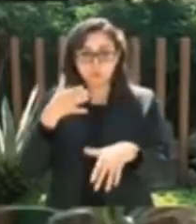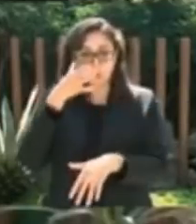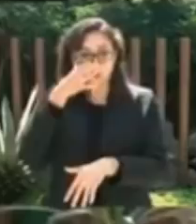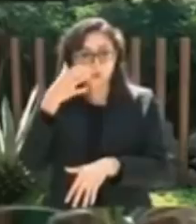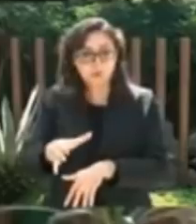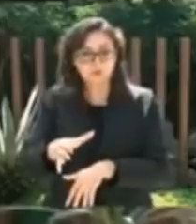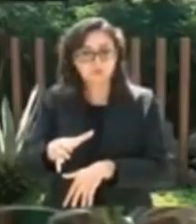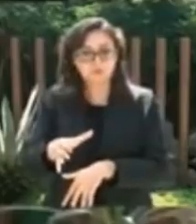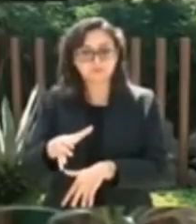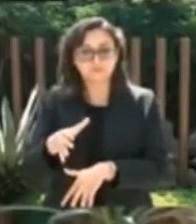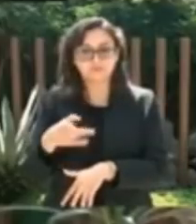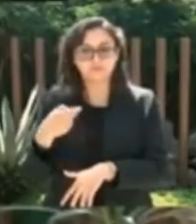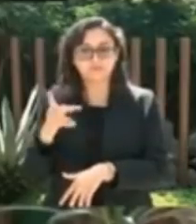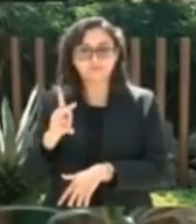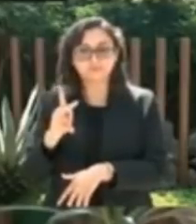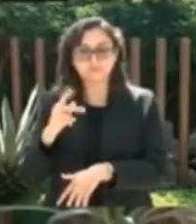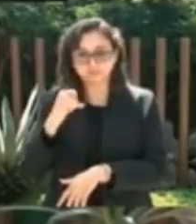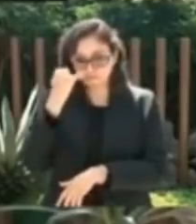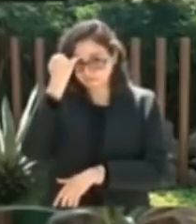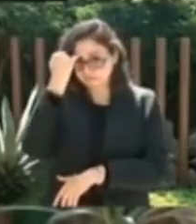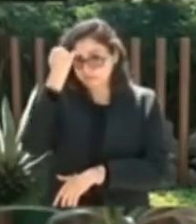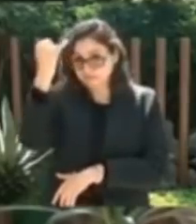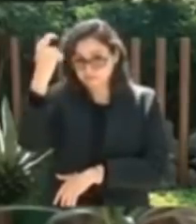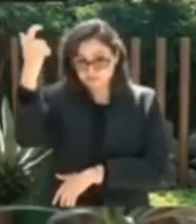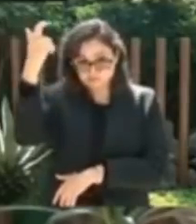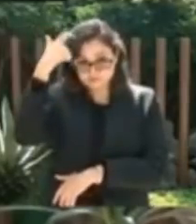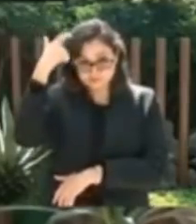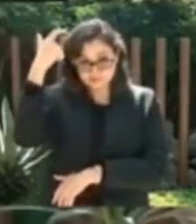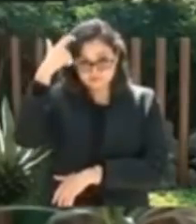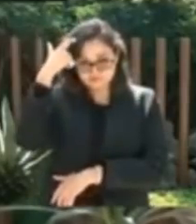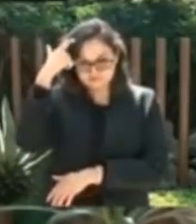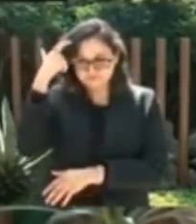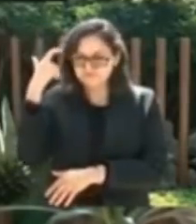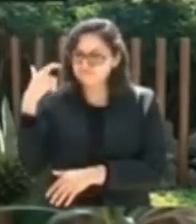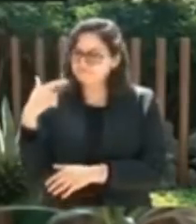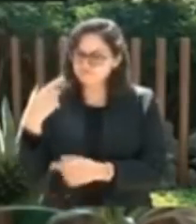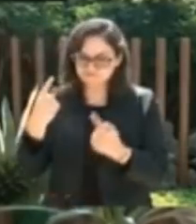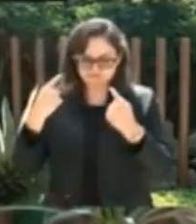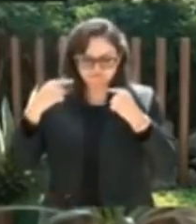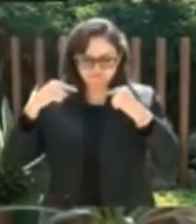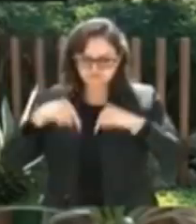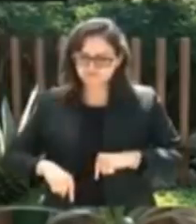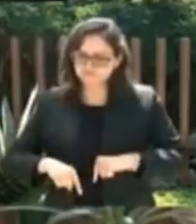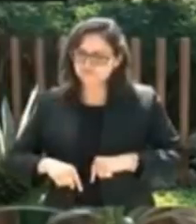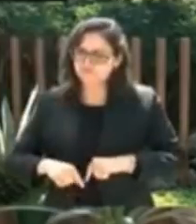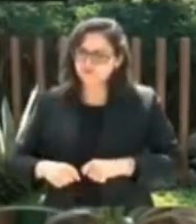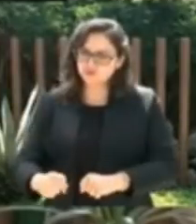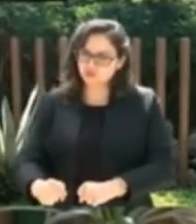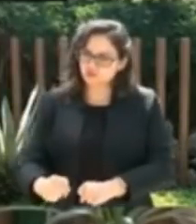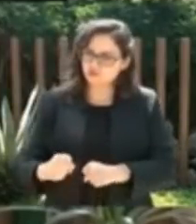arrancar de raíz las prácticas políticas